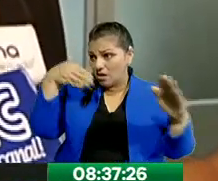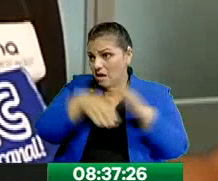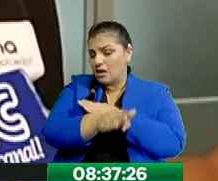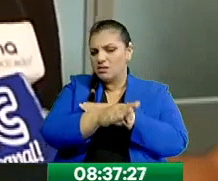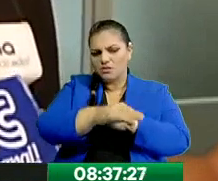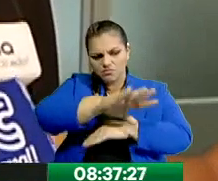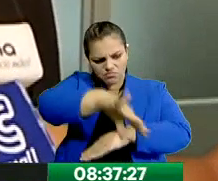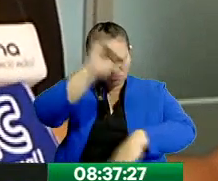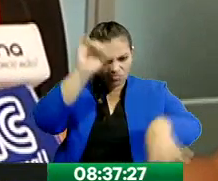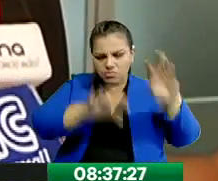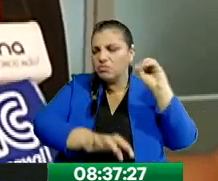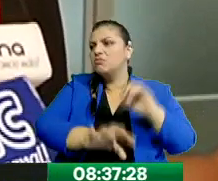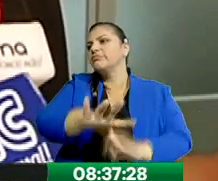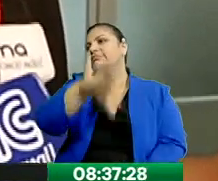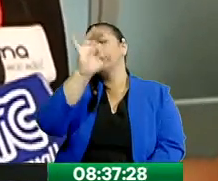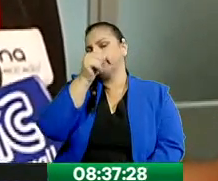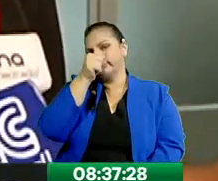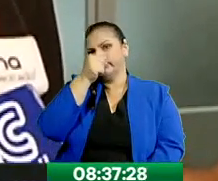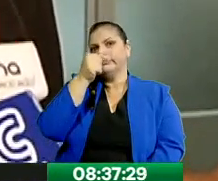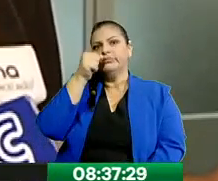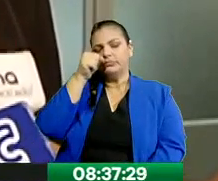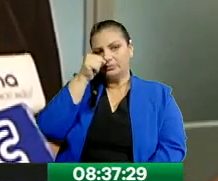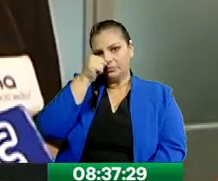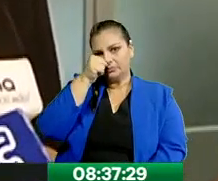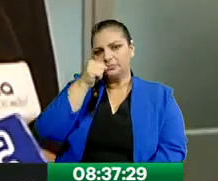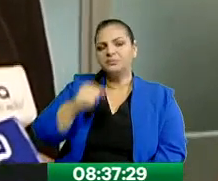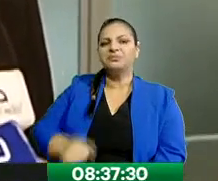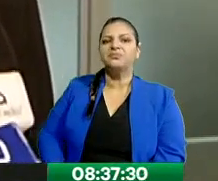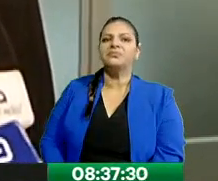correspondiente, sustancias sujetas a fiscalización,